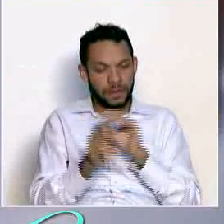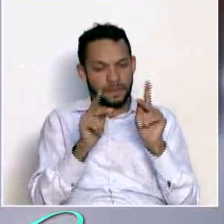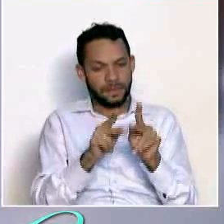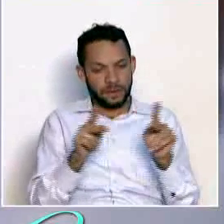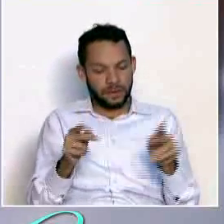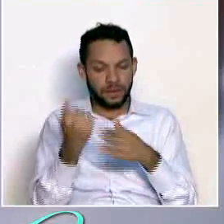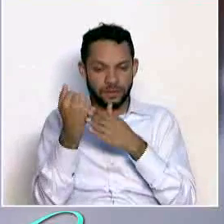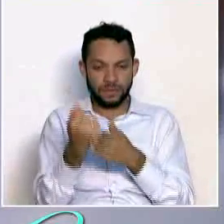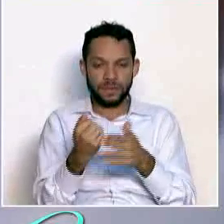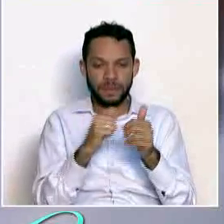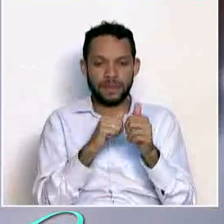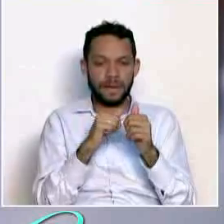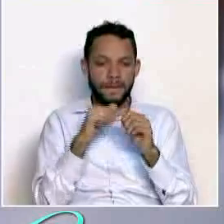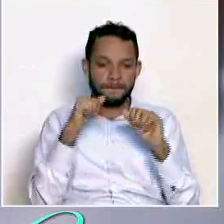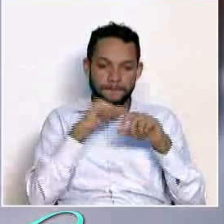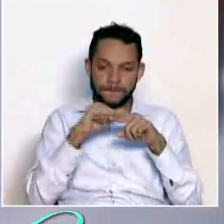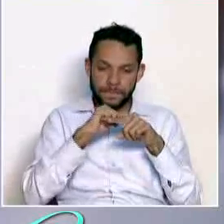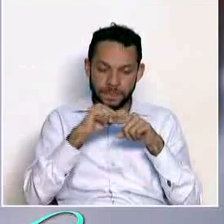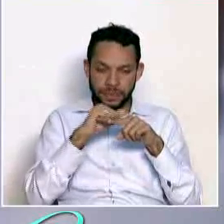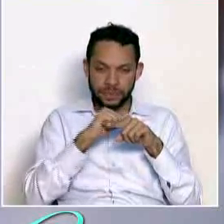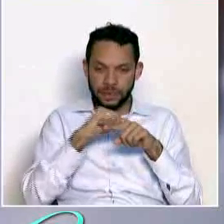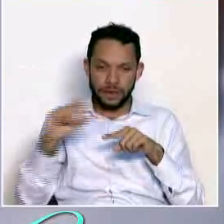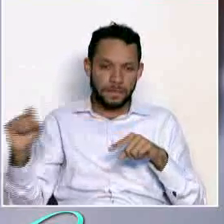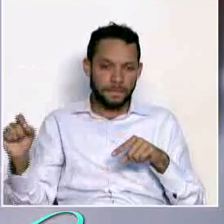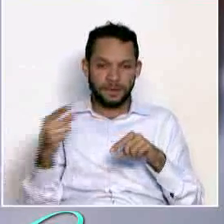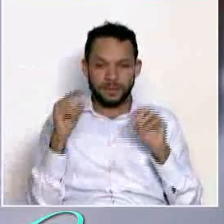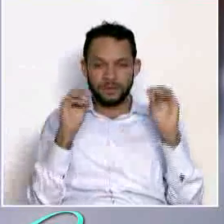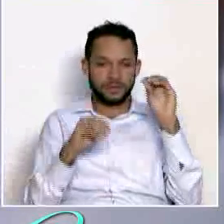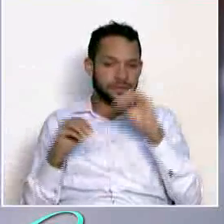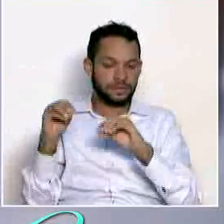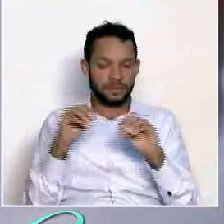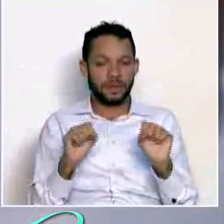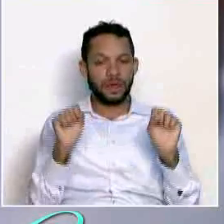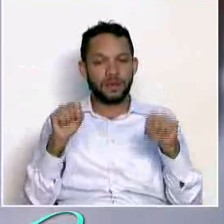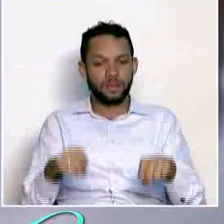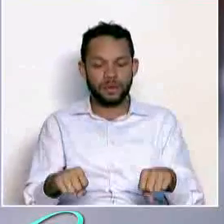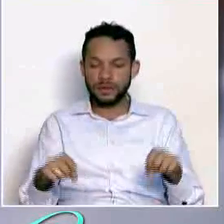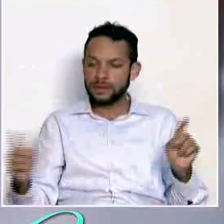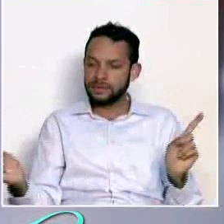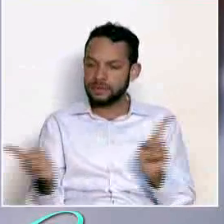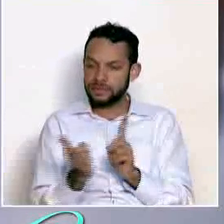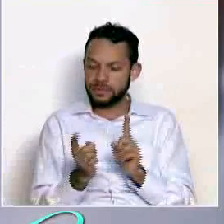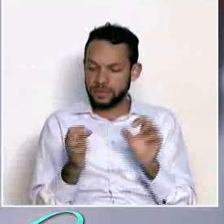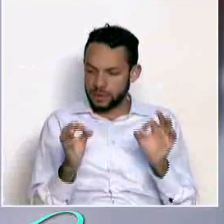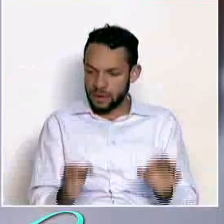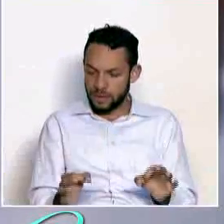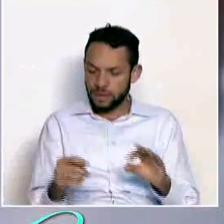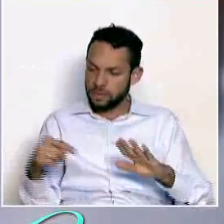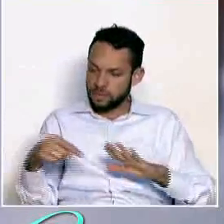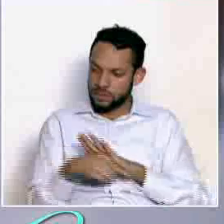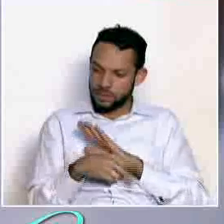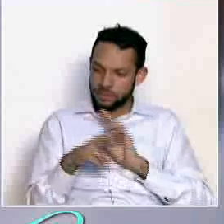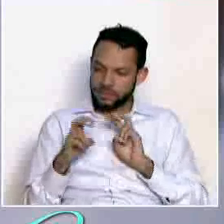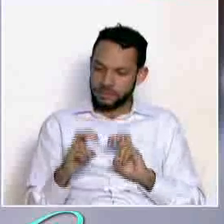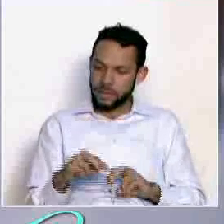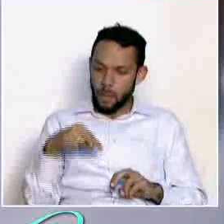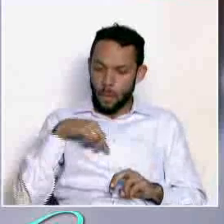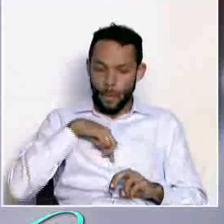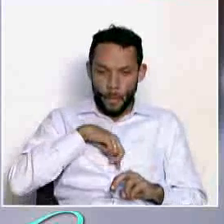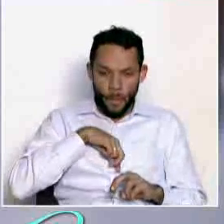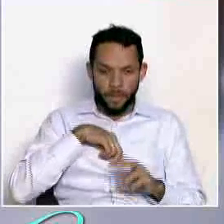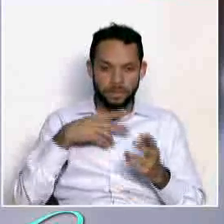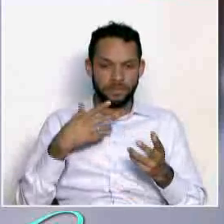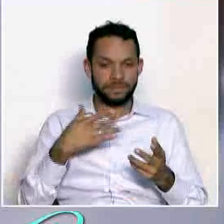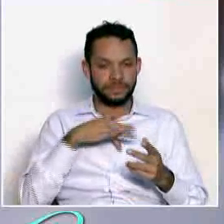terapéutico, y es la única herramienta que permite llegar a la parte más profunda de la personalidad,